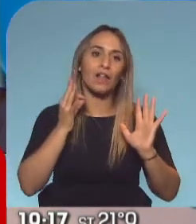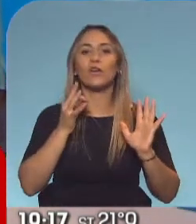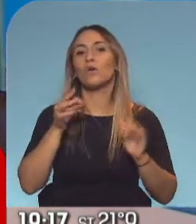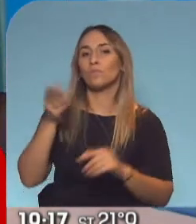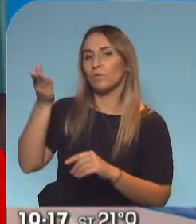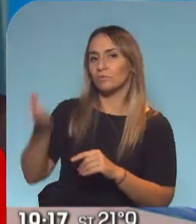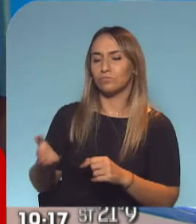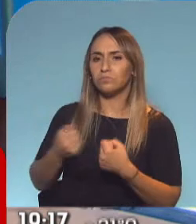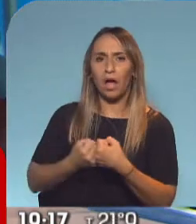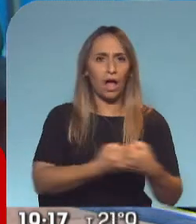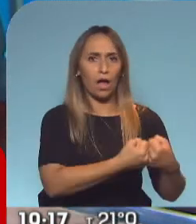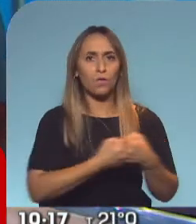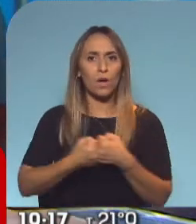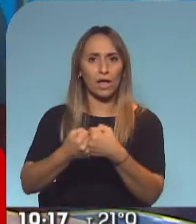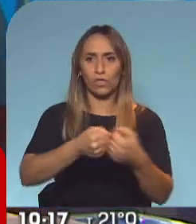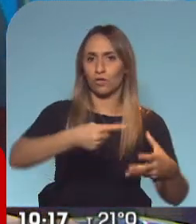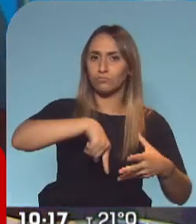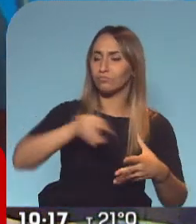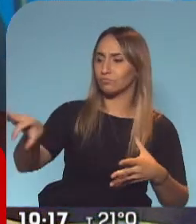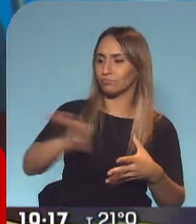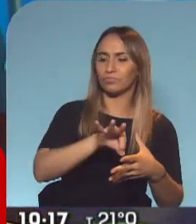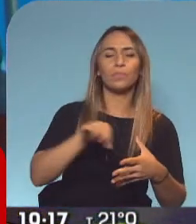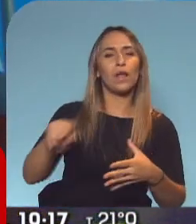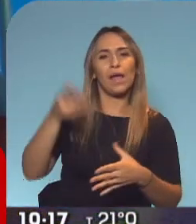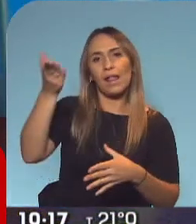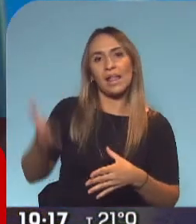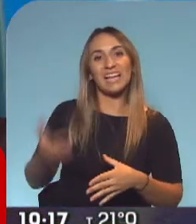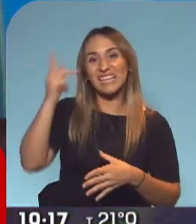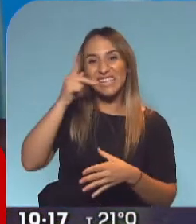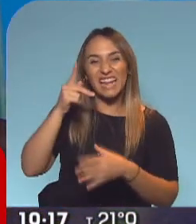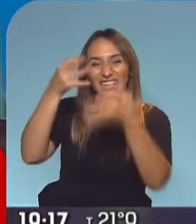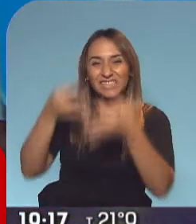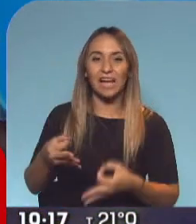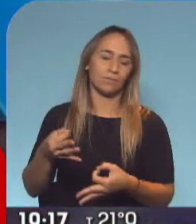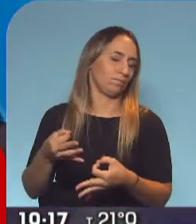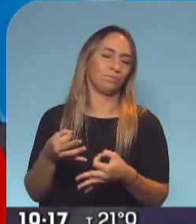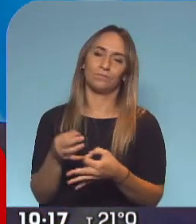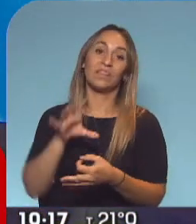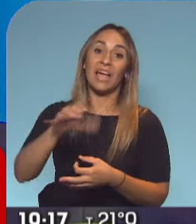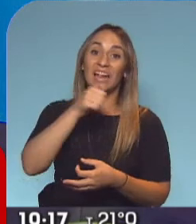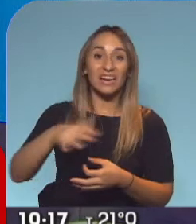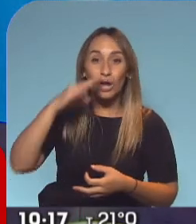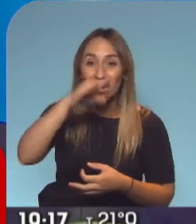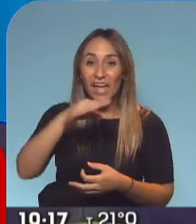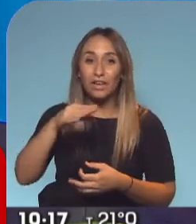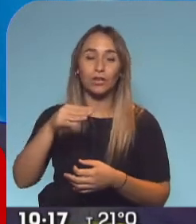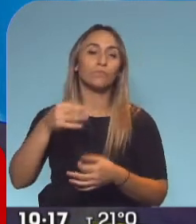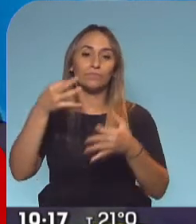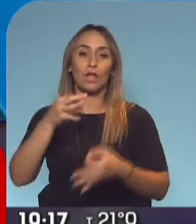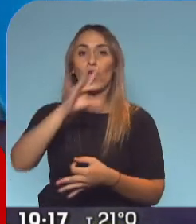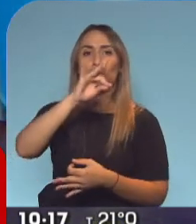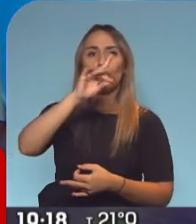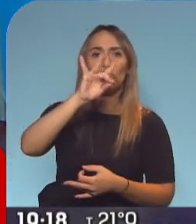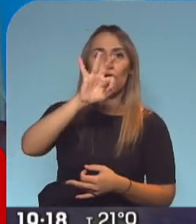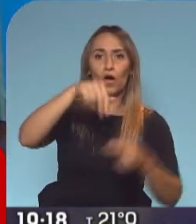nombre de consenso, pero de ninguna manera hay que identificarlo como un kirchnerista, porque el kirchnerista de Río Negro que enfrenta a Martín Soria es Martín Doñate, que además en